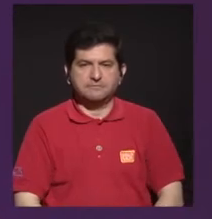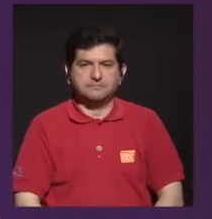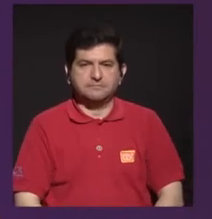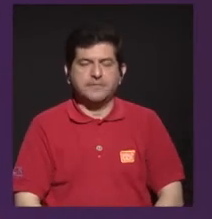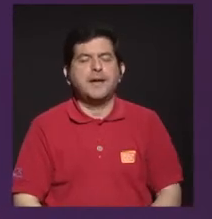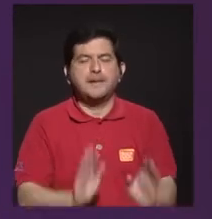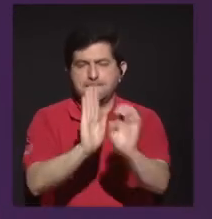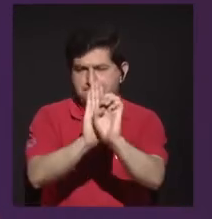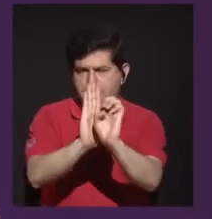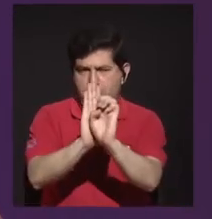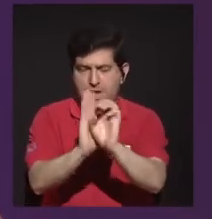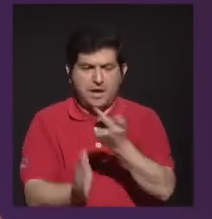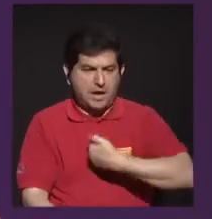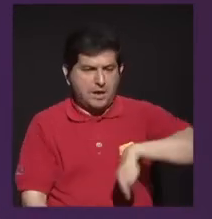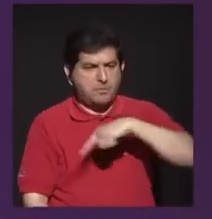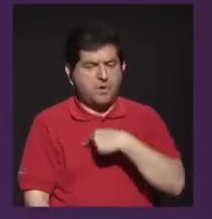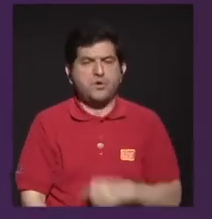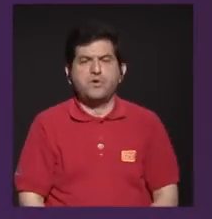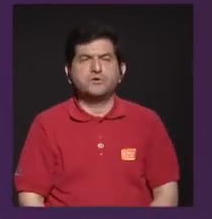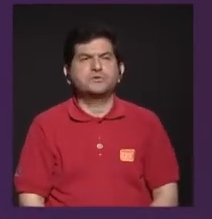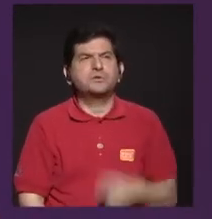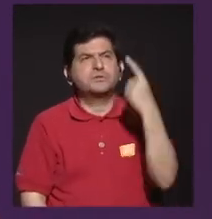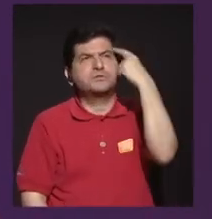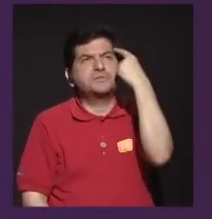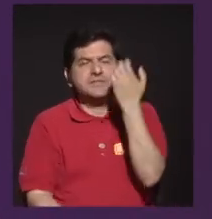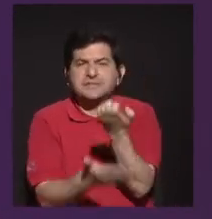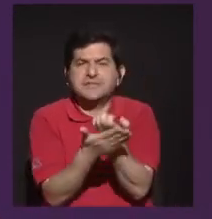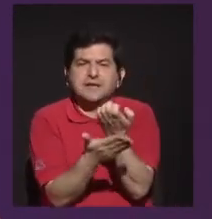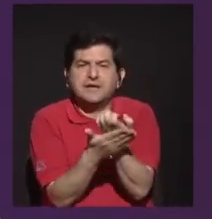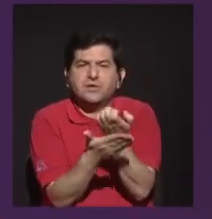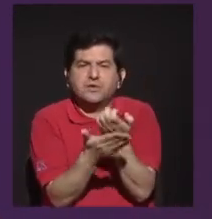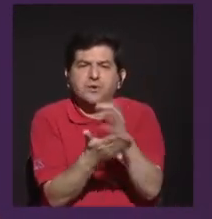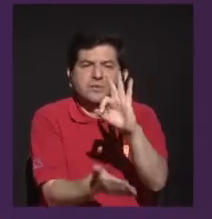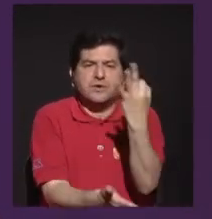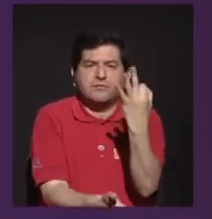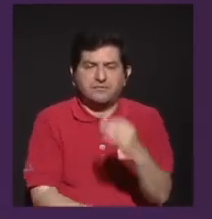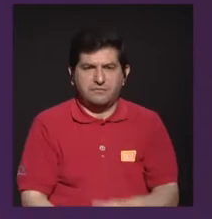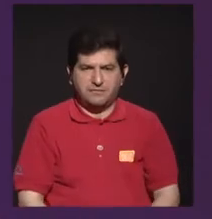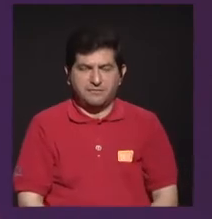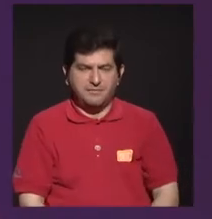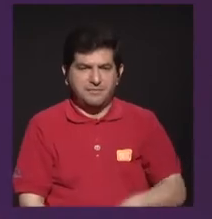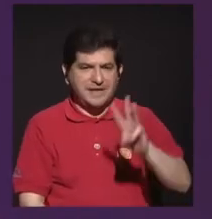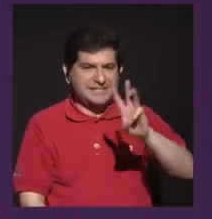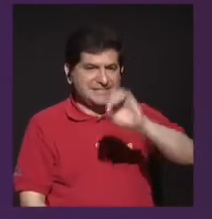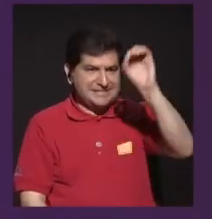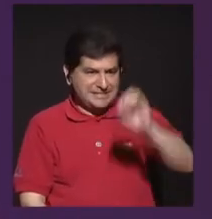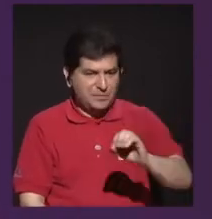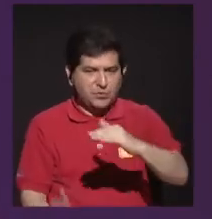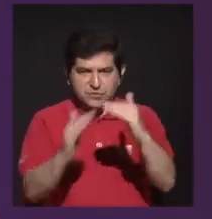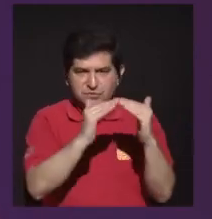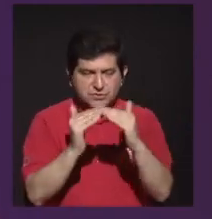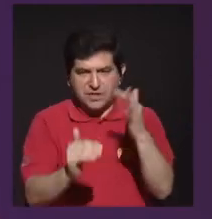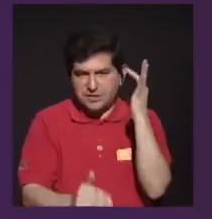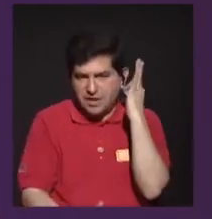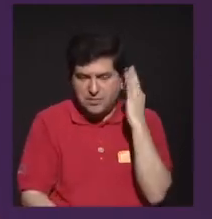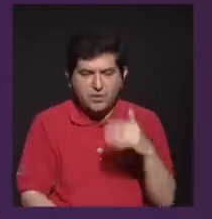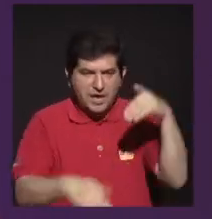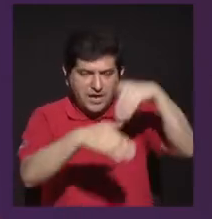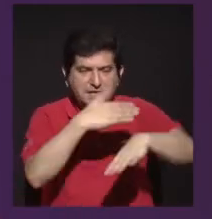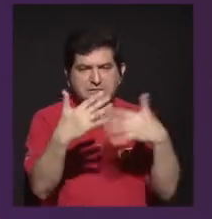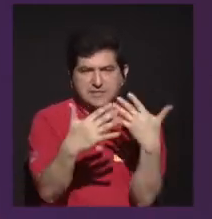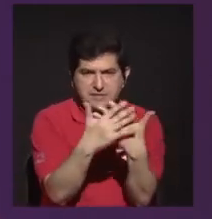Si por ejemplo, si nosotros lo ponemos en términos económicos, imagínate que al menos el 60% de la población de mujeres que está en la